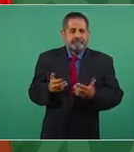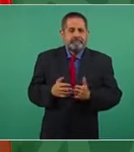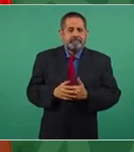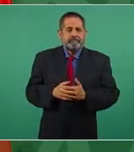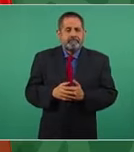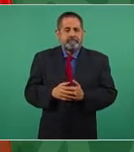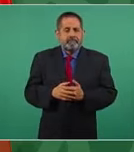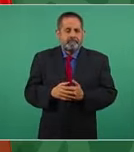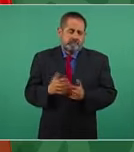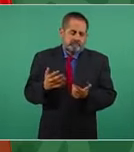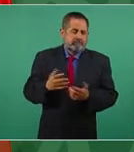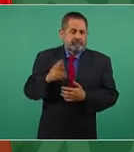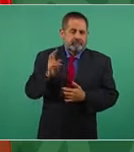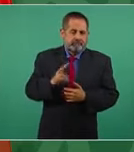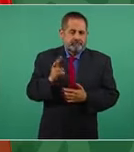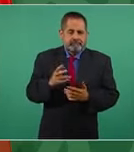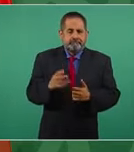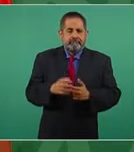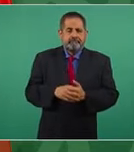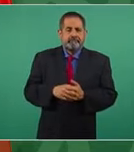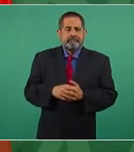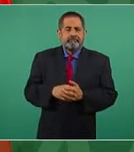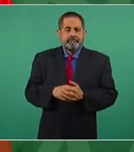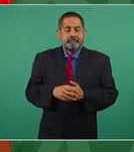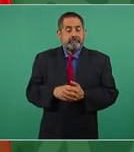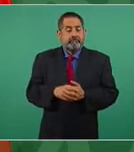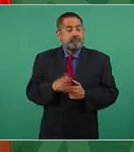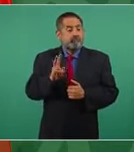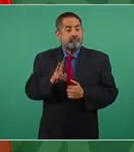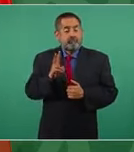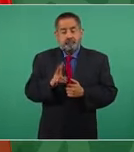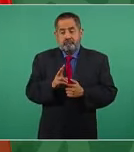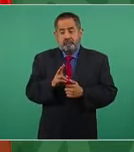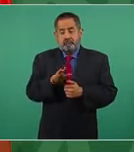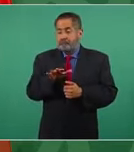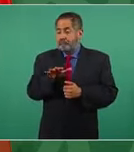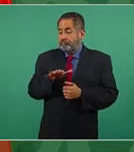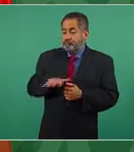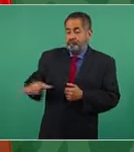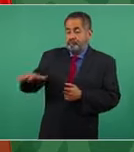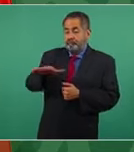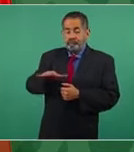y en efecto, en las delegaciones